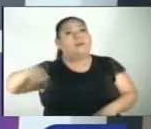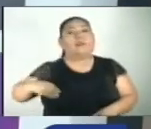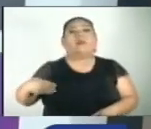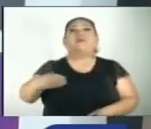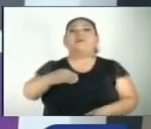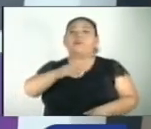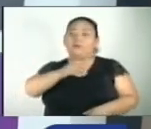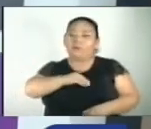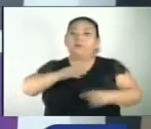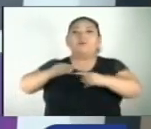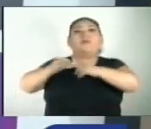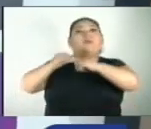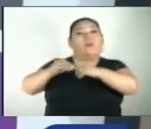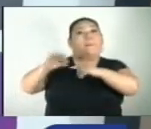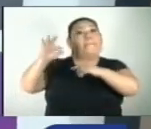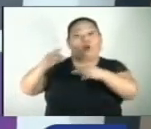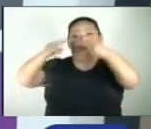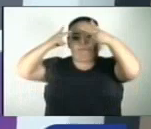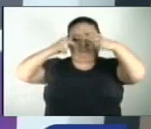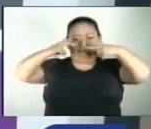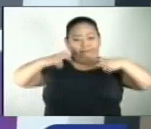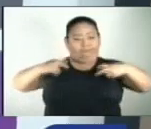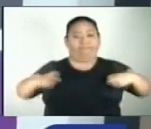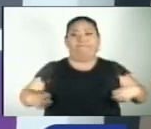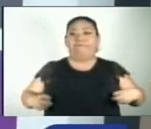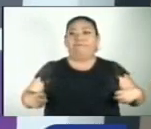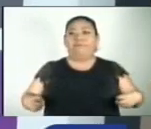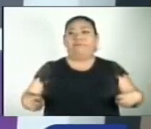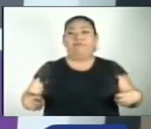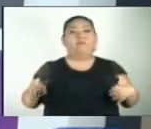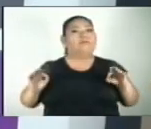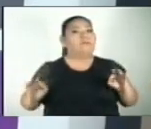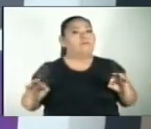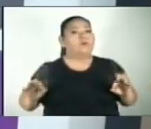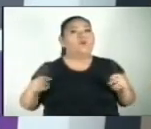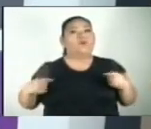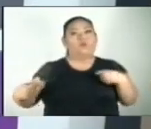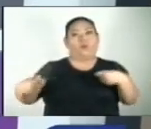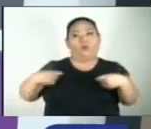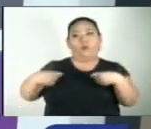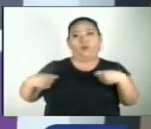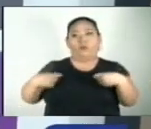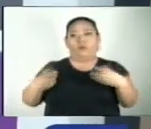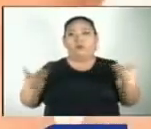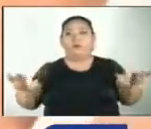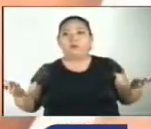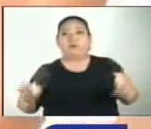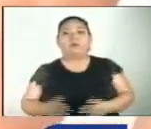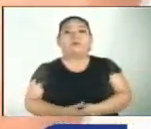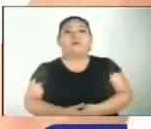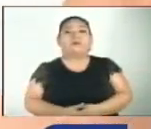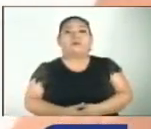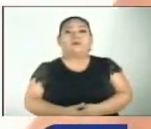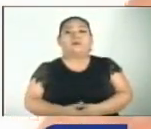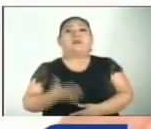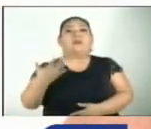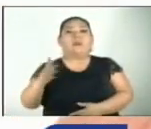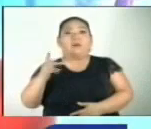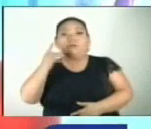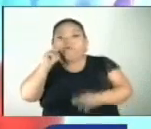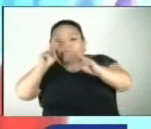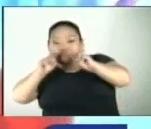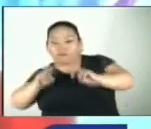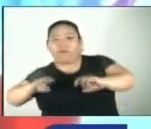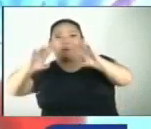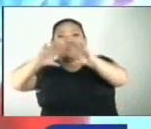de la salud para que le haga un adecuado diagnóstico y un adecuado manejo de esa quemadura. Según datos del Observatorio